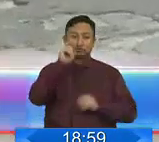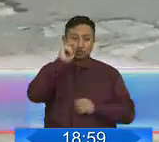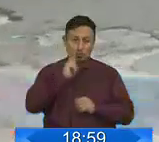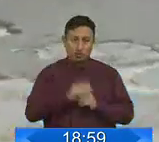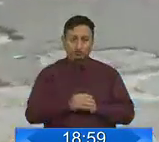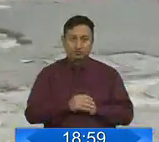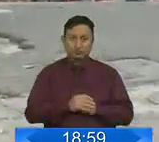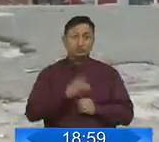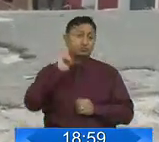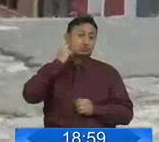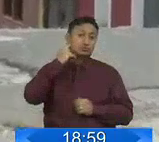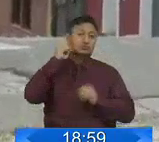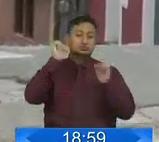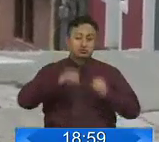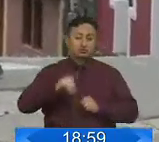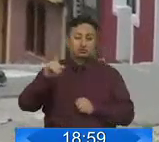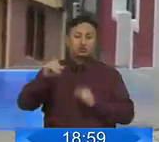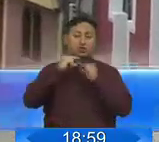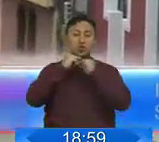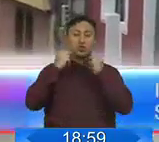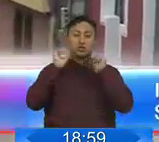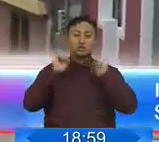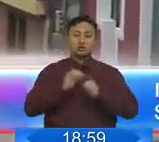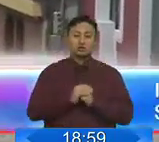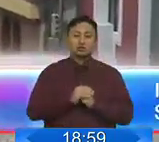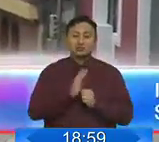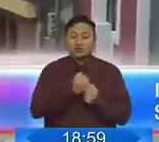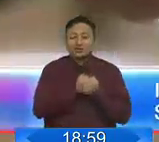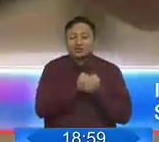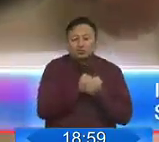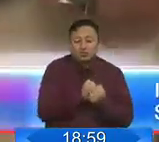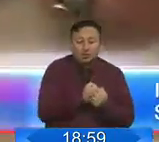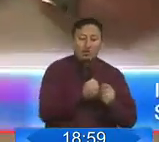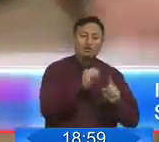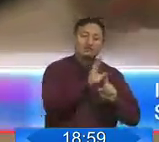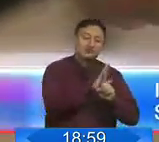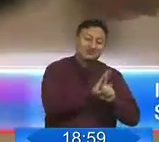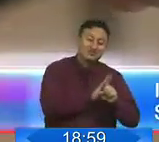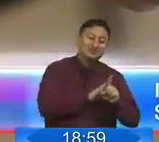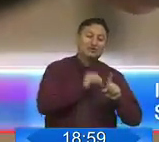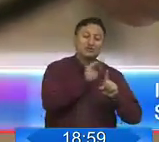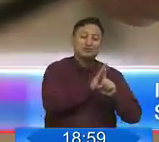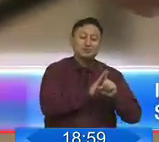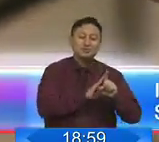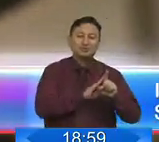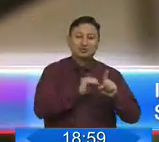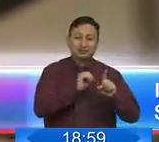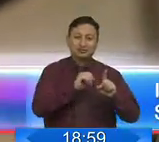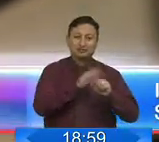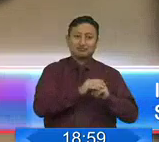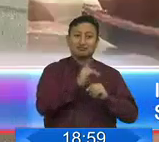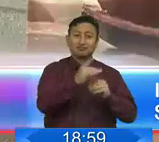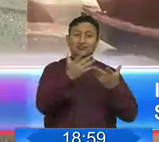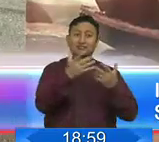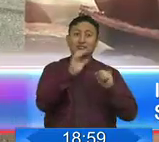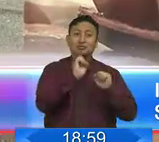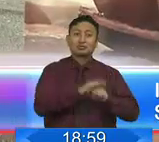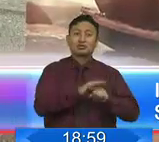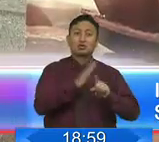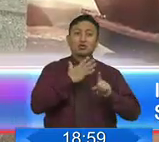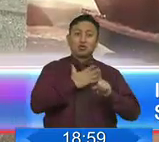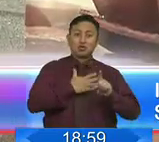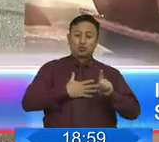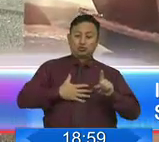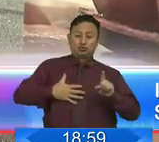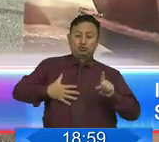habría confirmado que el cura, en base a muestras de cariño, aparentemente la acarició y disimuladamente con las manos recorrió su cuerpo.